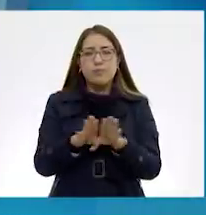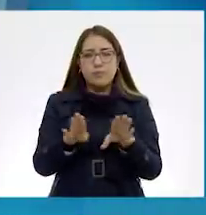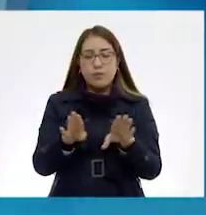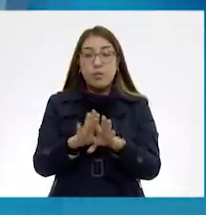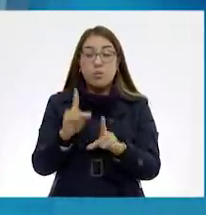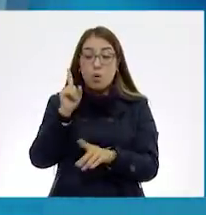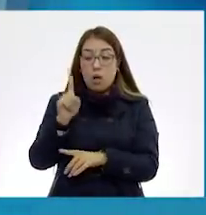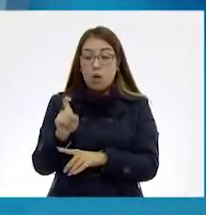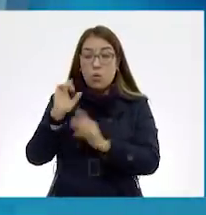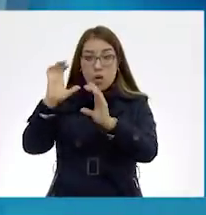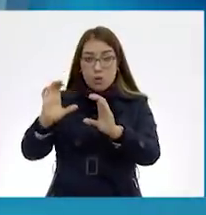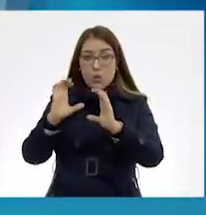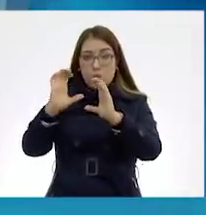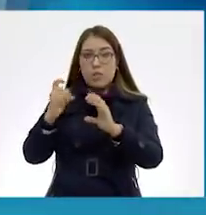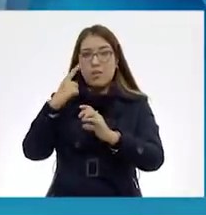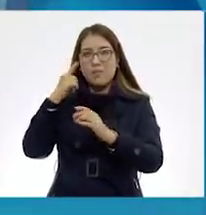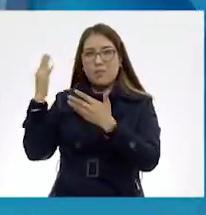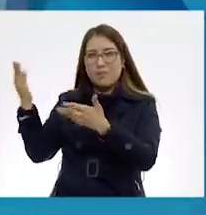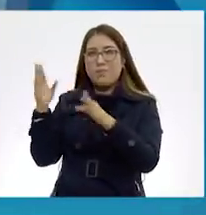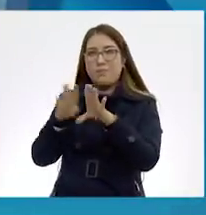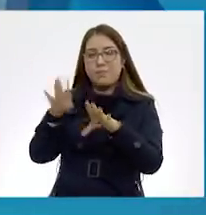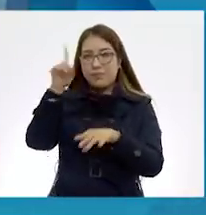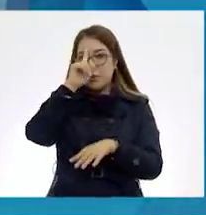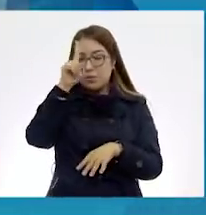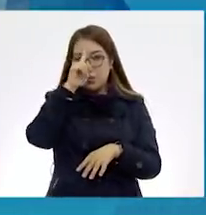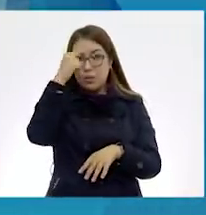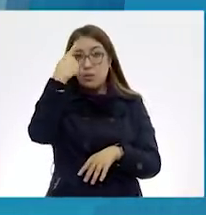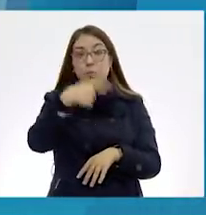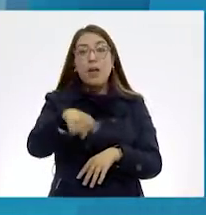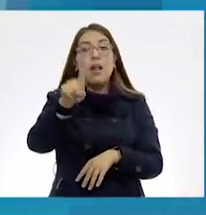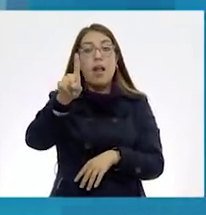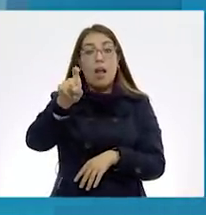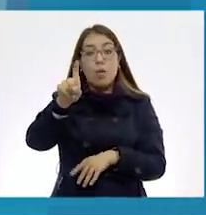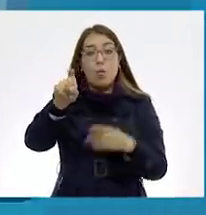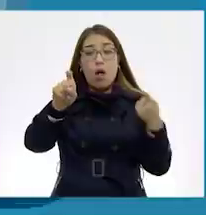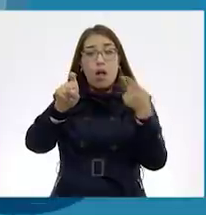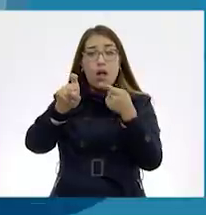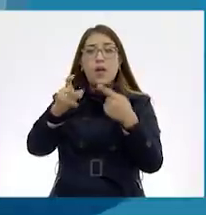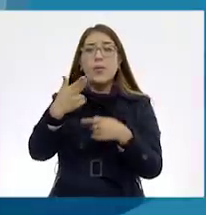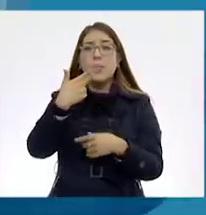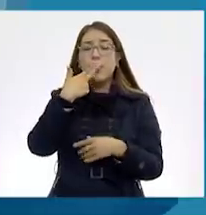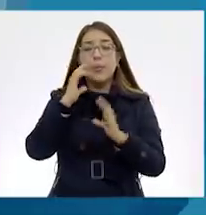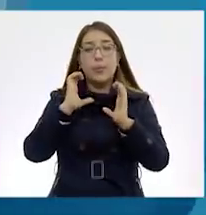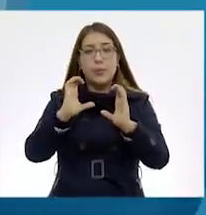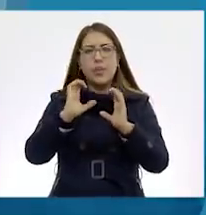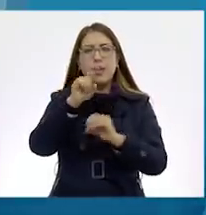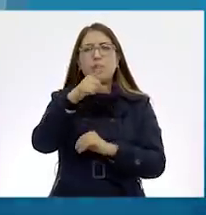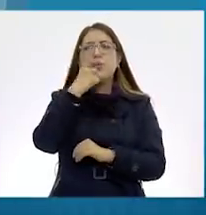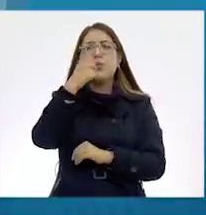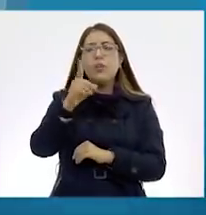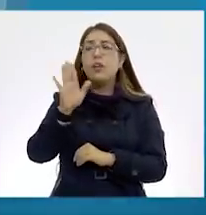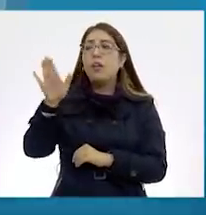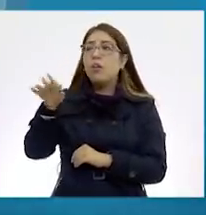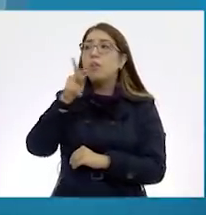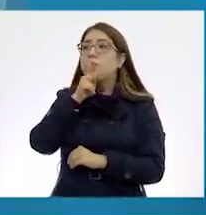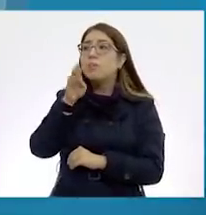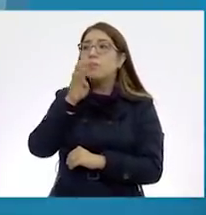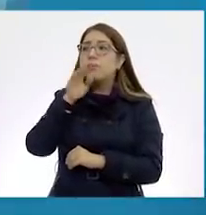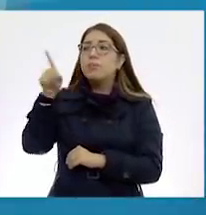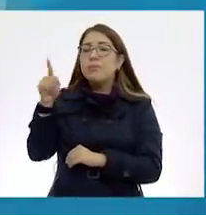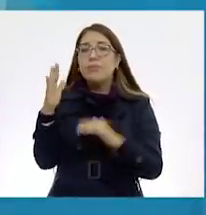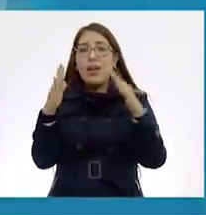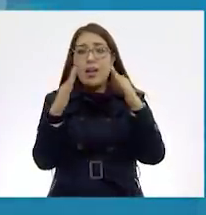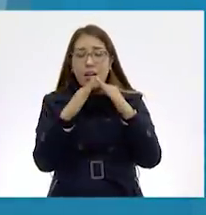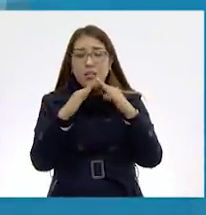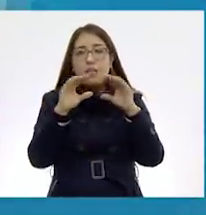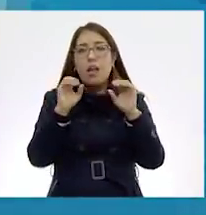una infografía donde vienen algunas recomendaciones para cuidar el agua. Diles a tus papás que reparen las fugas, goteras y desperfectos en el